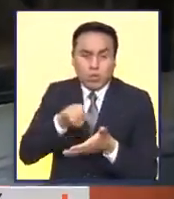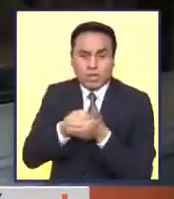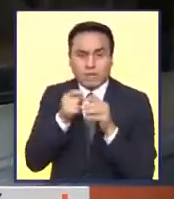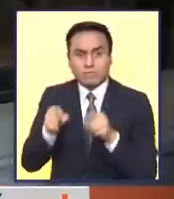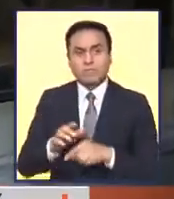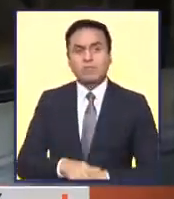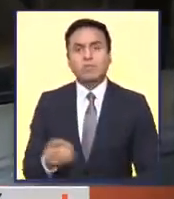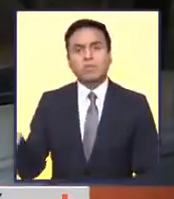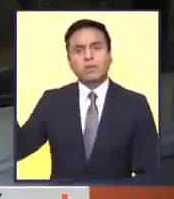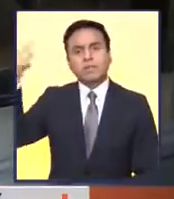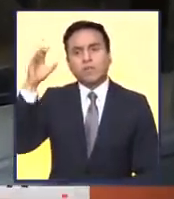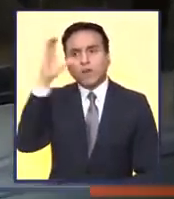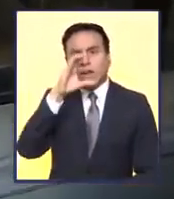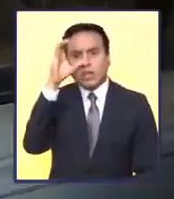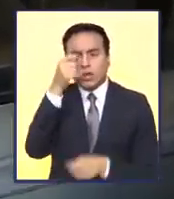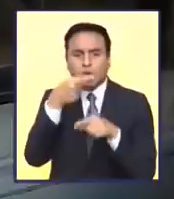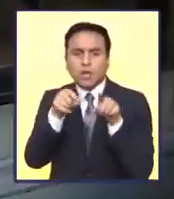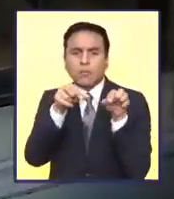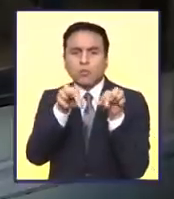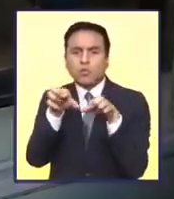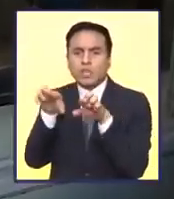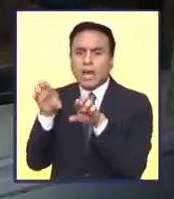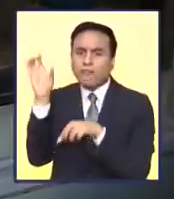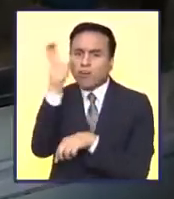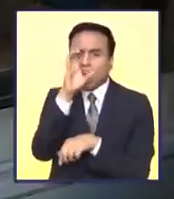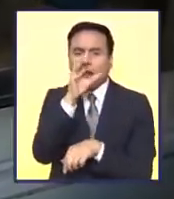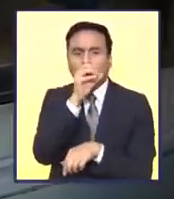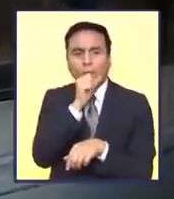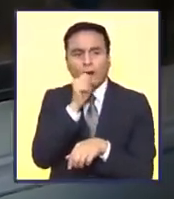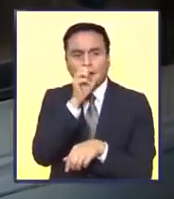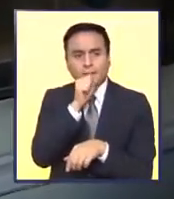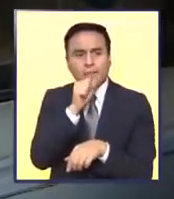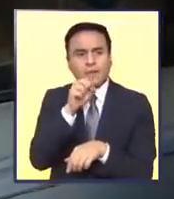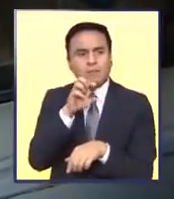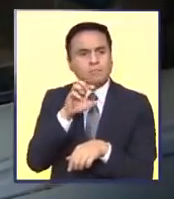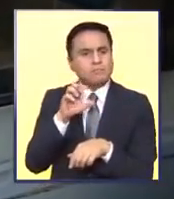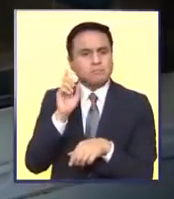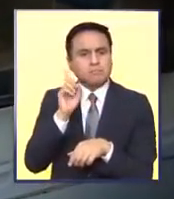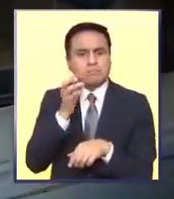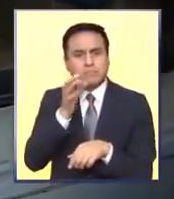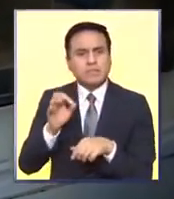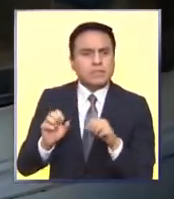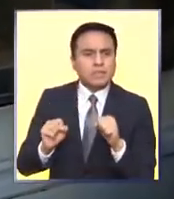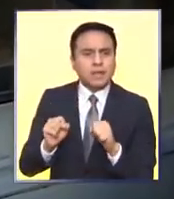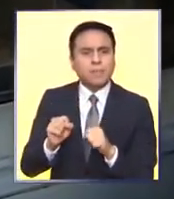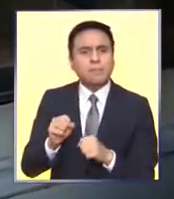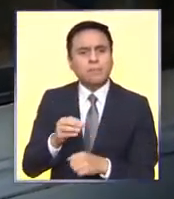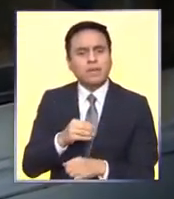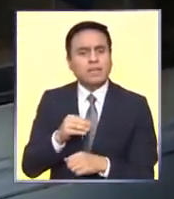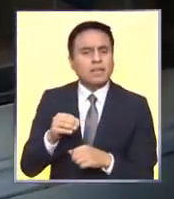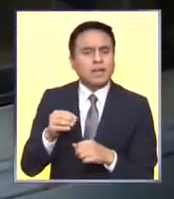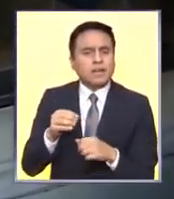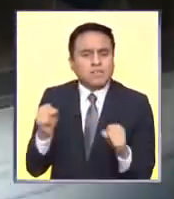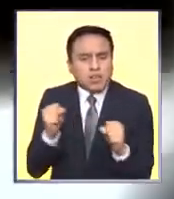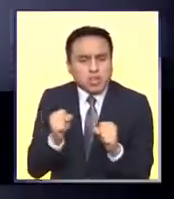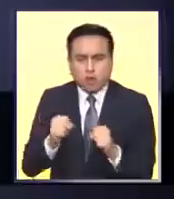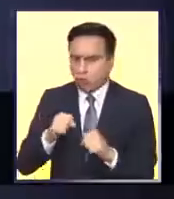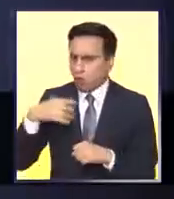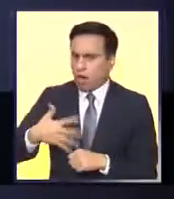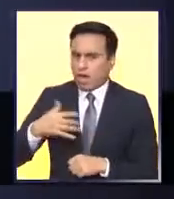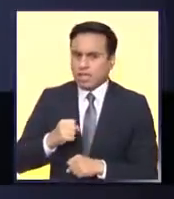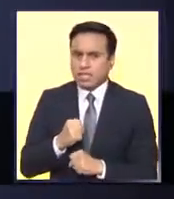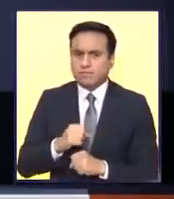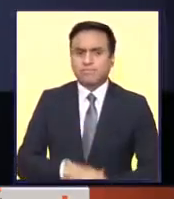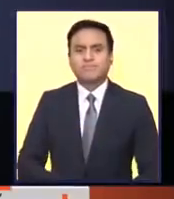uno viene buscando otras oportunidades, pues uno aguanta la pela aquí en Chile. Y aguanta más la pela el frío, porque es fuerte el frío.